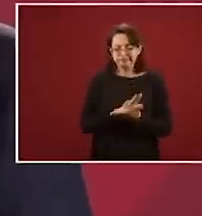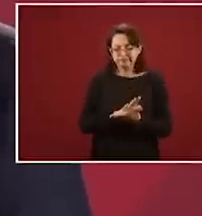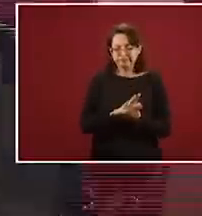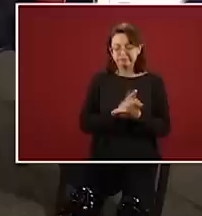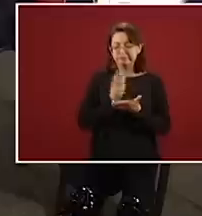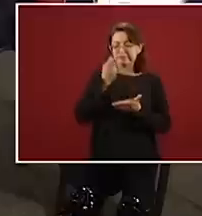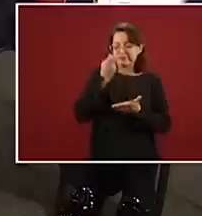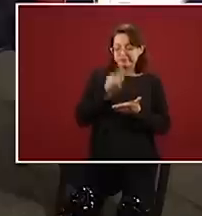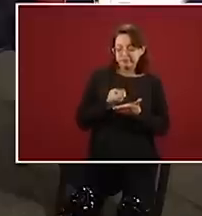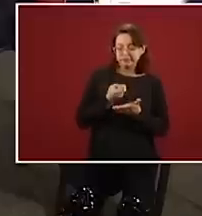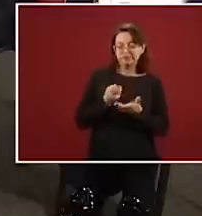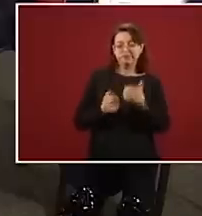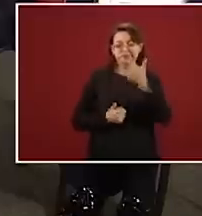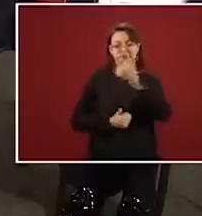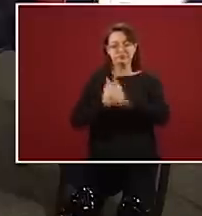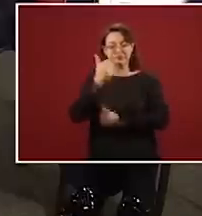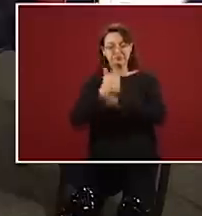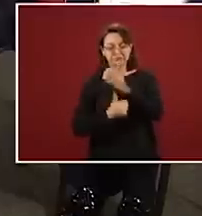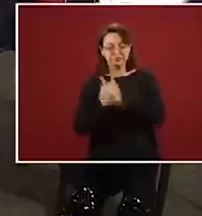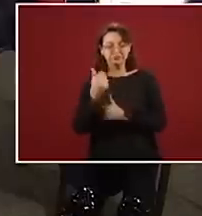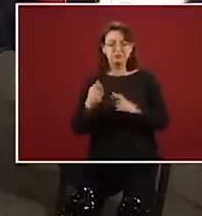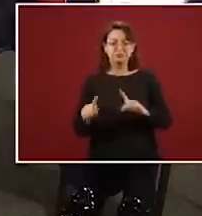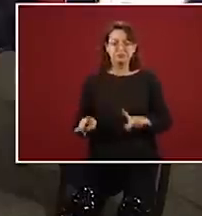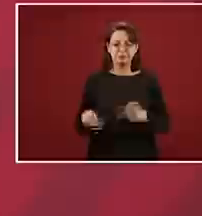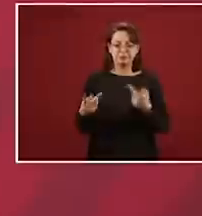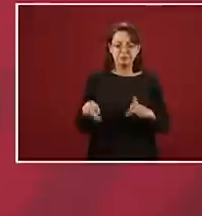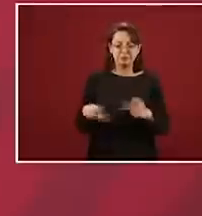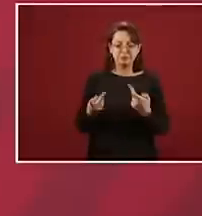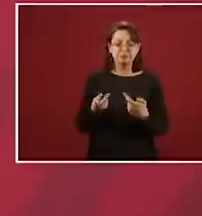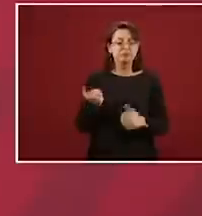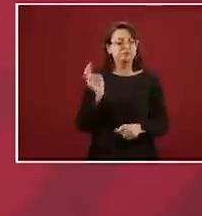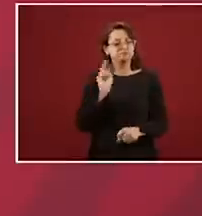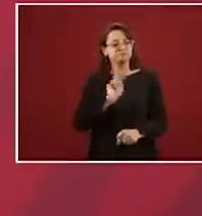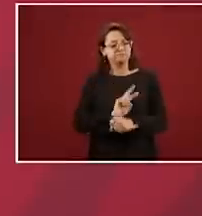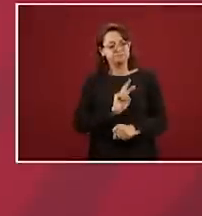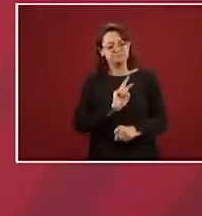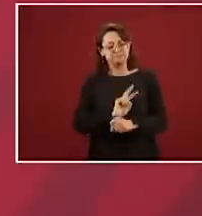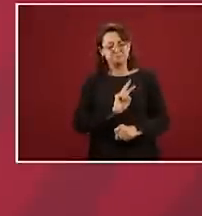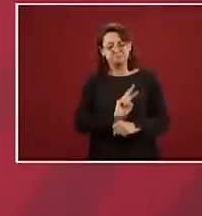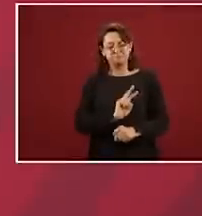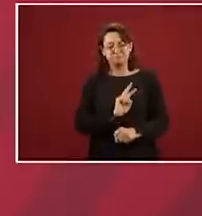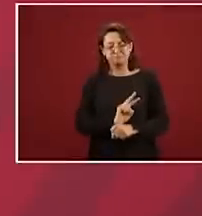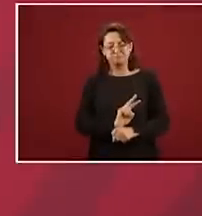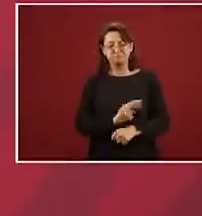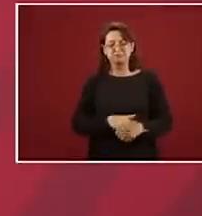lleve a cabo un seguimiento